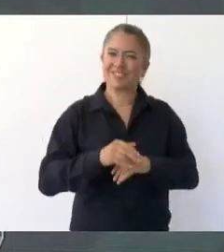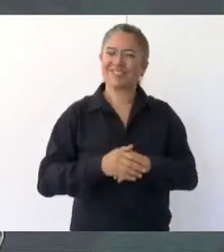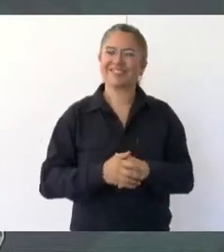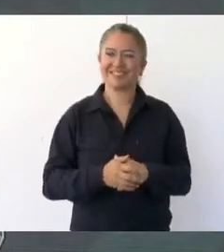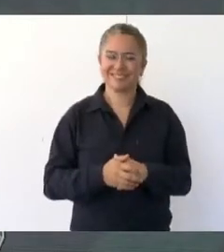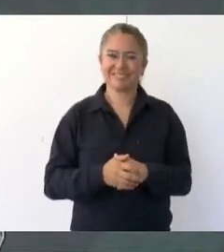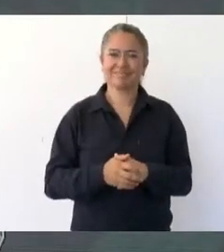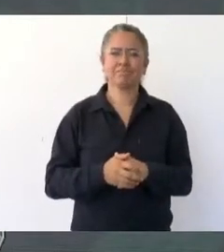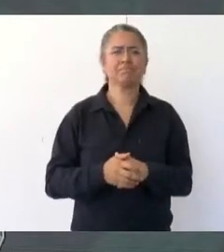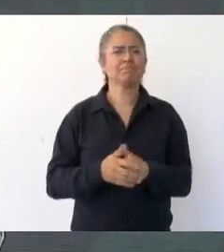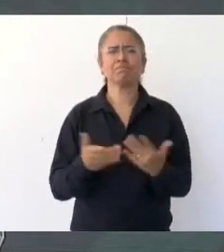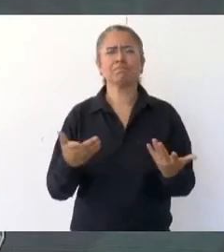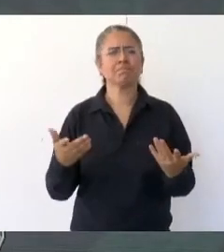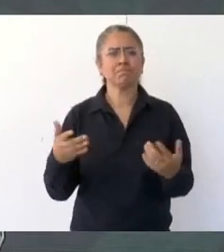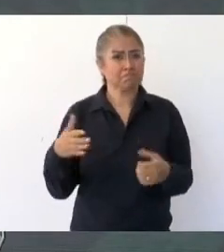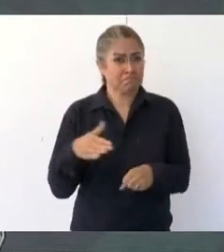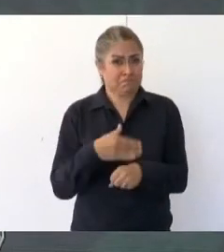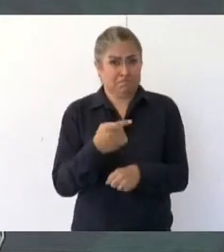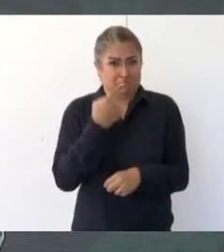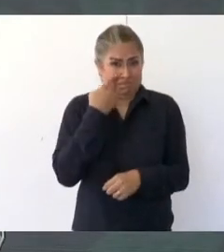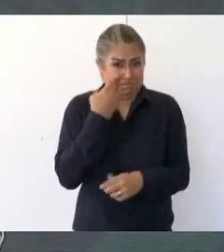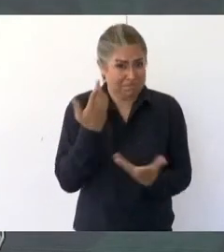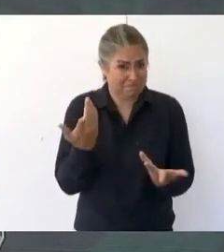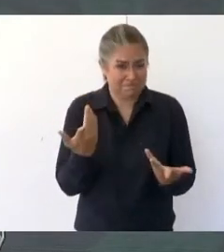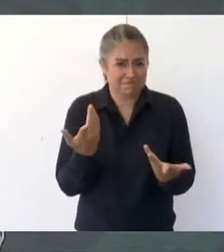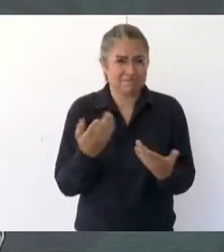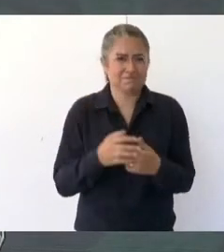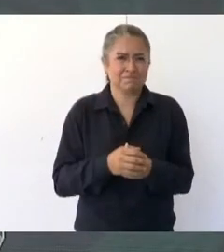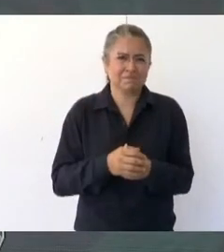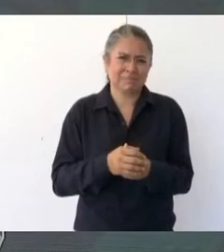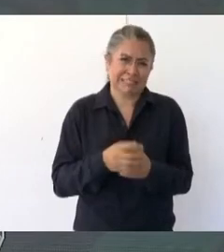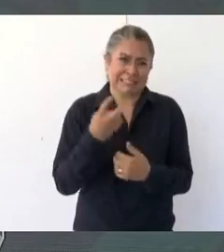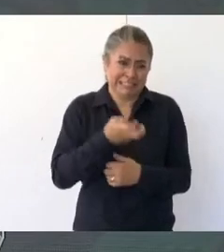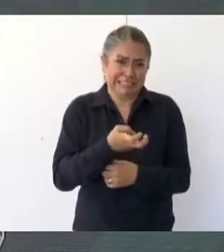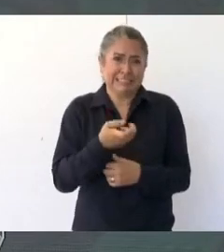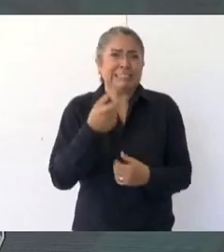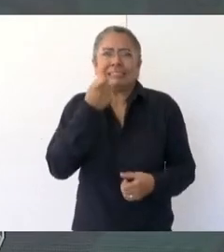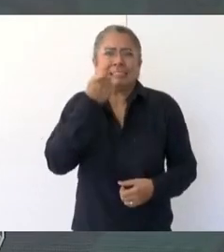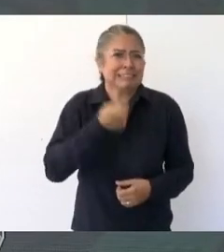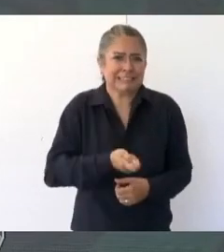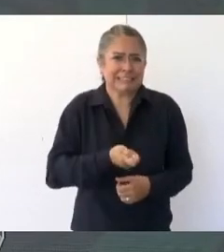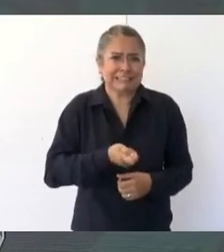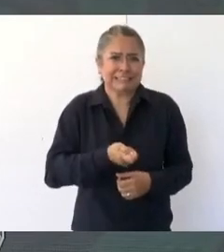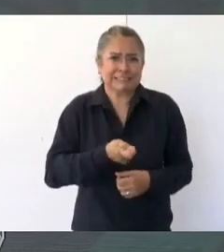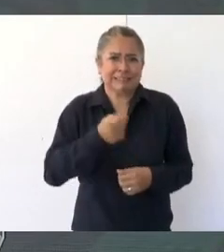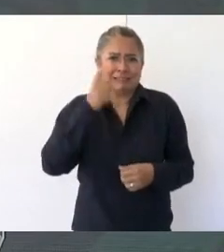porque imagínense lo que eso significa,